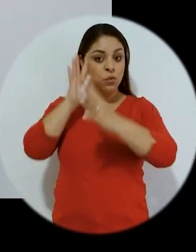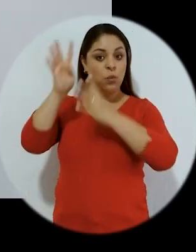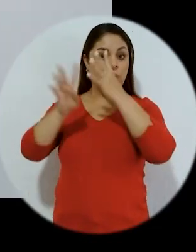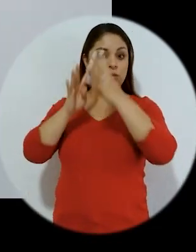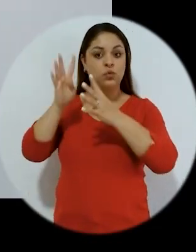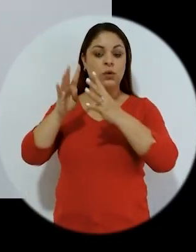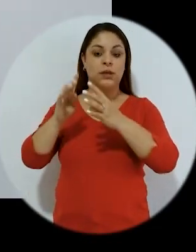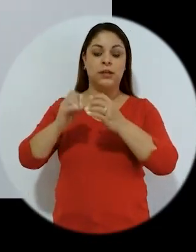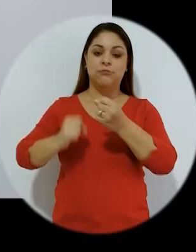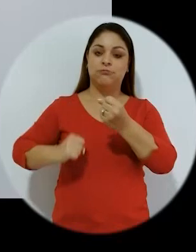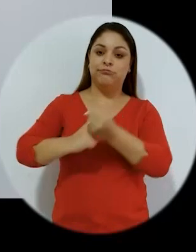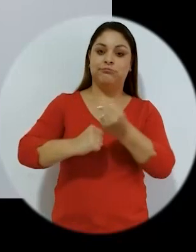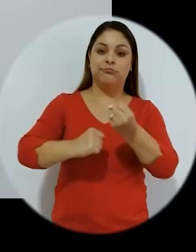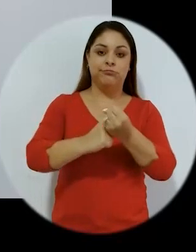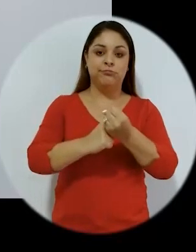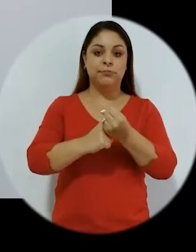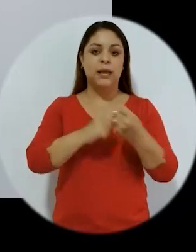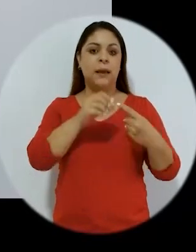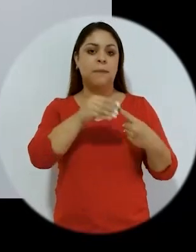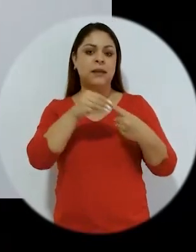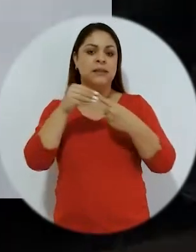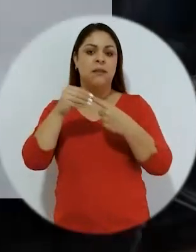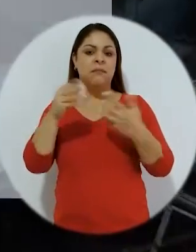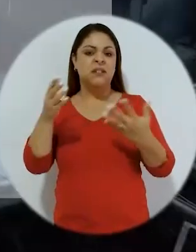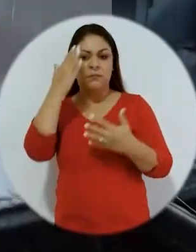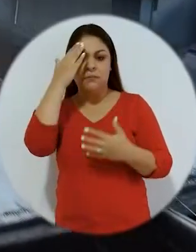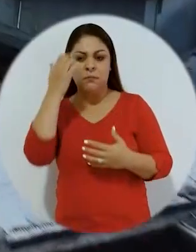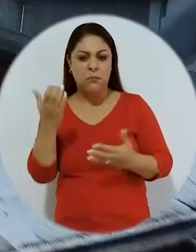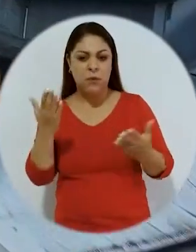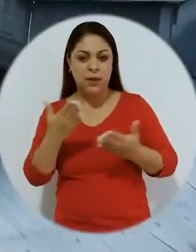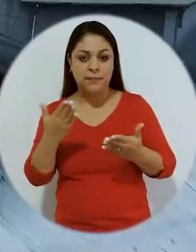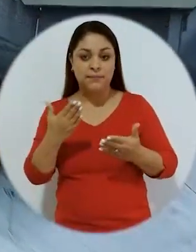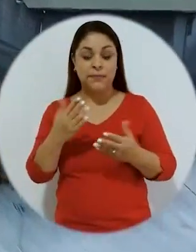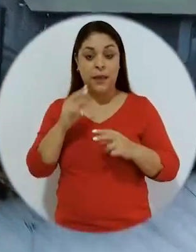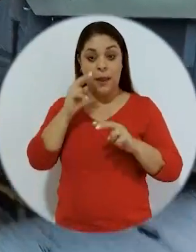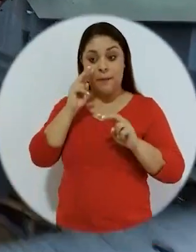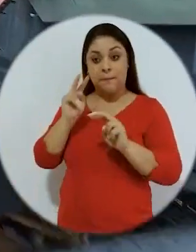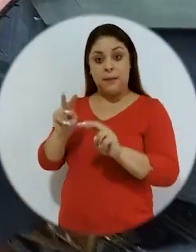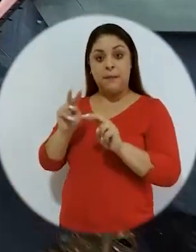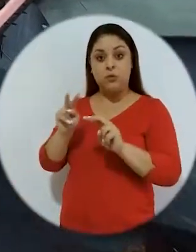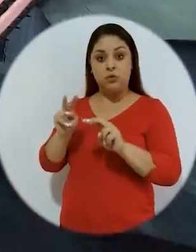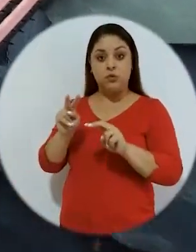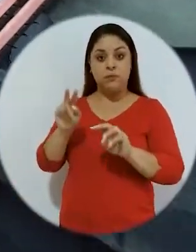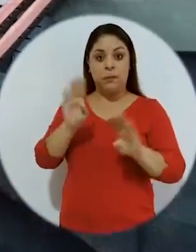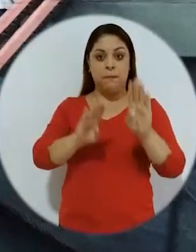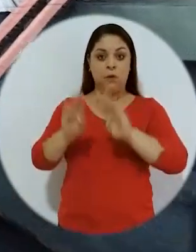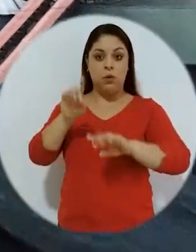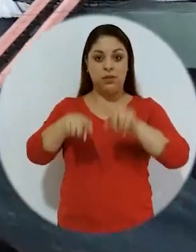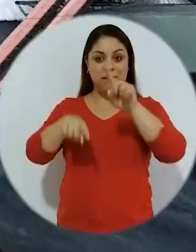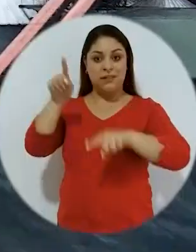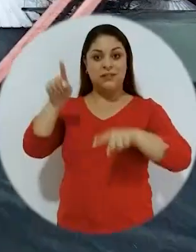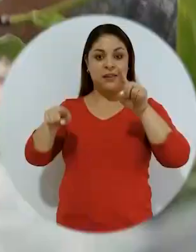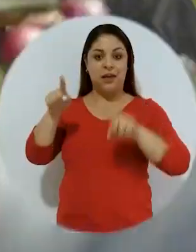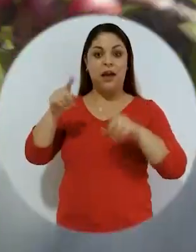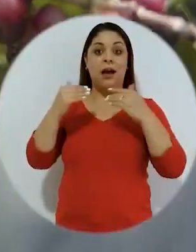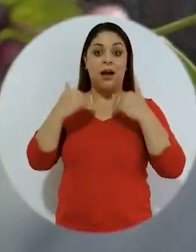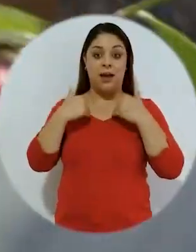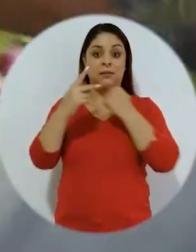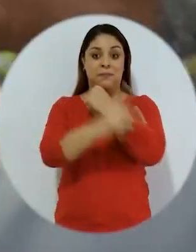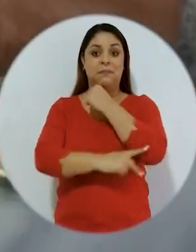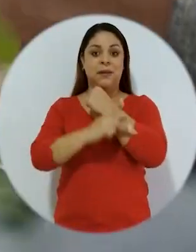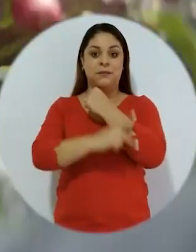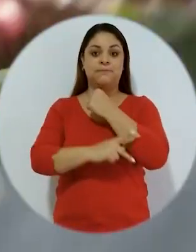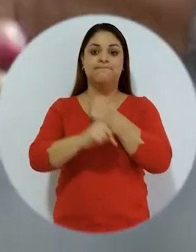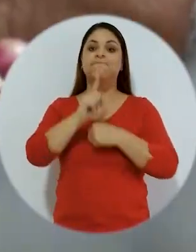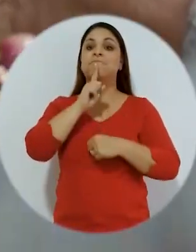sostenibilidad, principalmente porque si vemos la biodiversidad como tal con la que cuenta el país, ¿verdad? Hay un